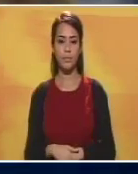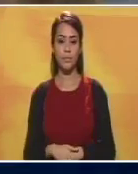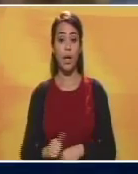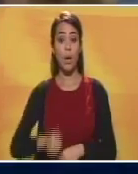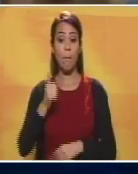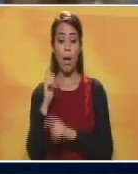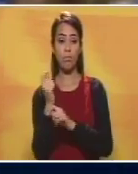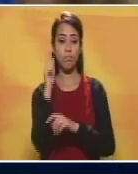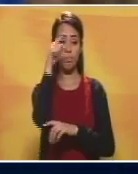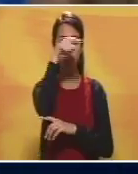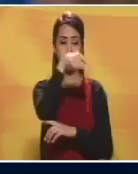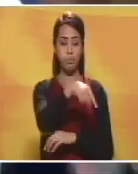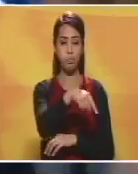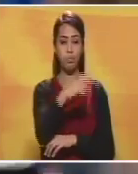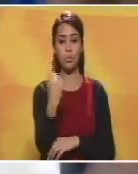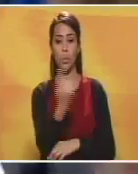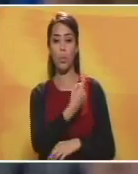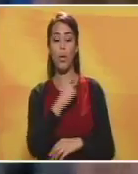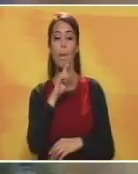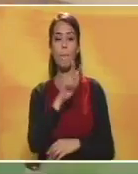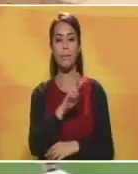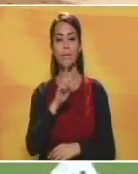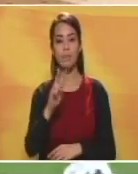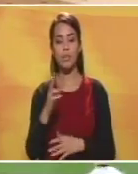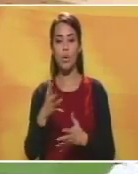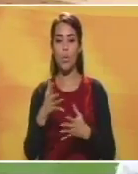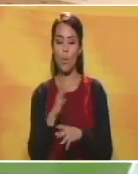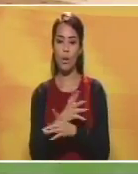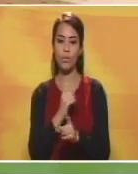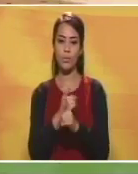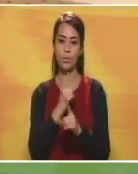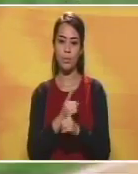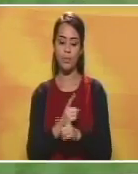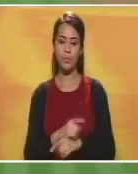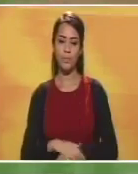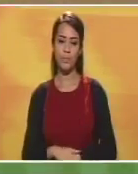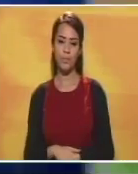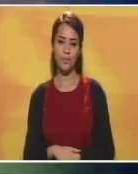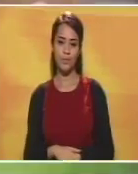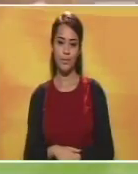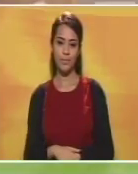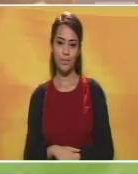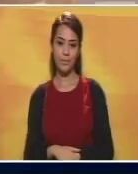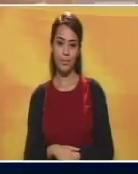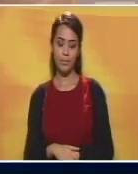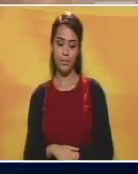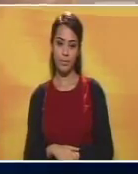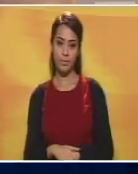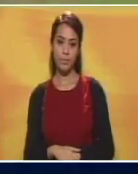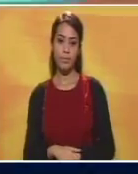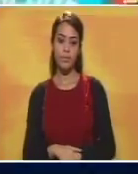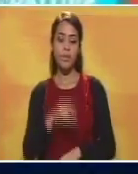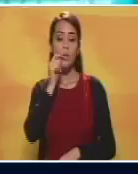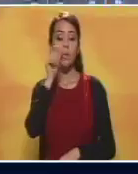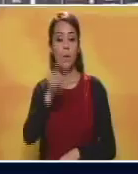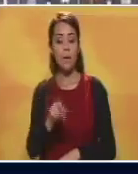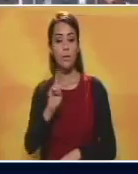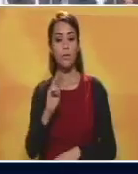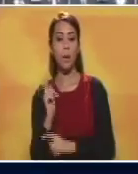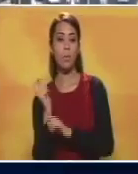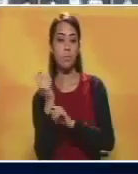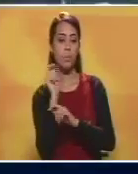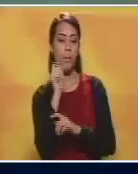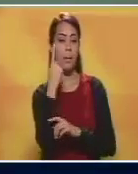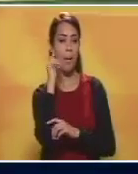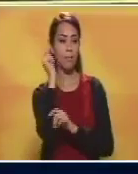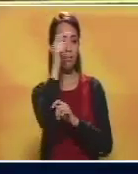más honrones y empujadas en los primeros 22 juegos de la temporada. En Ohio, Wilson Contreras despachó su primer